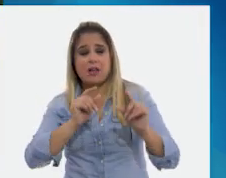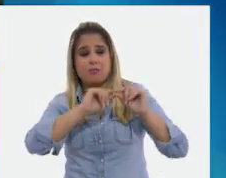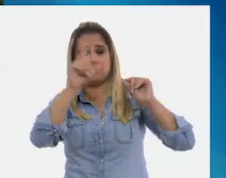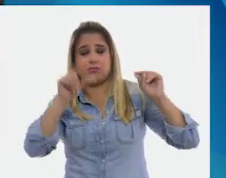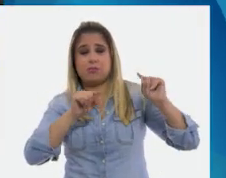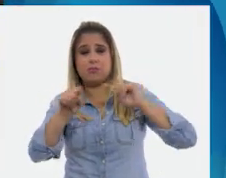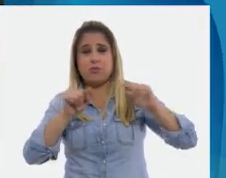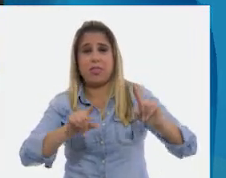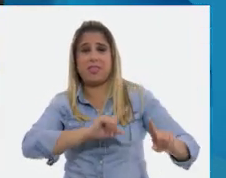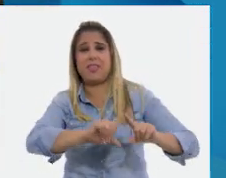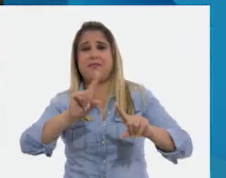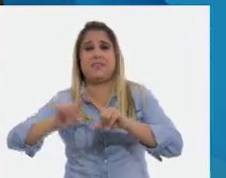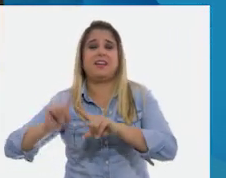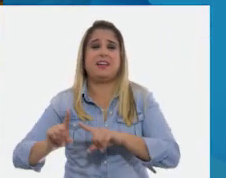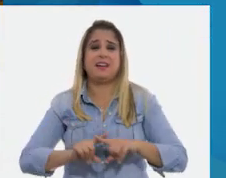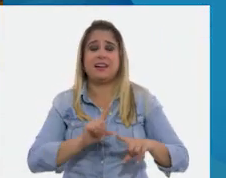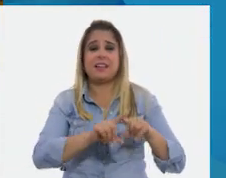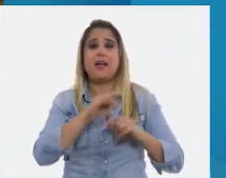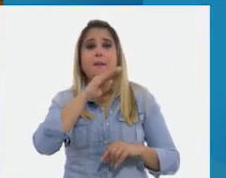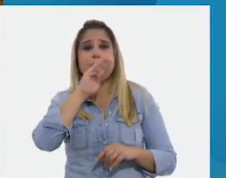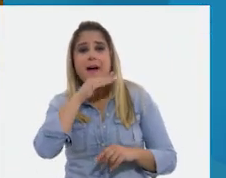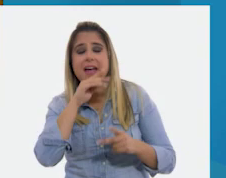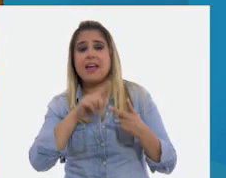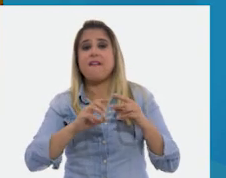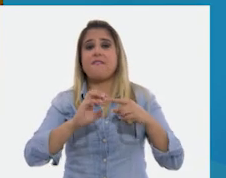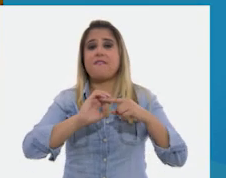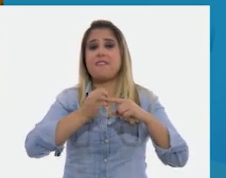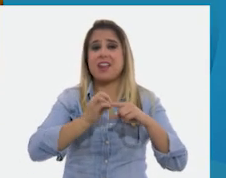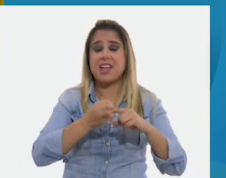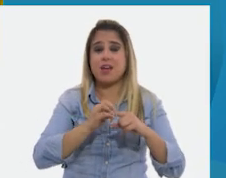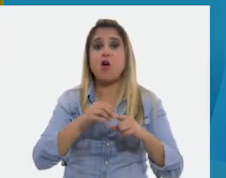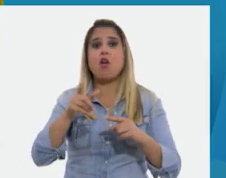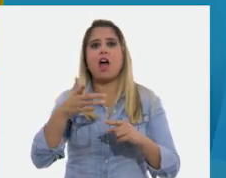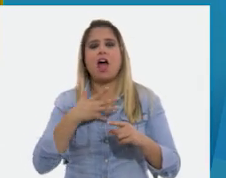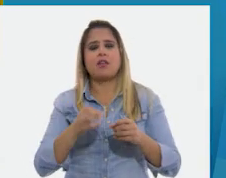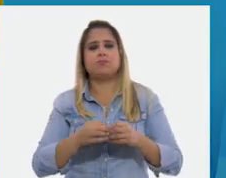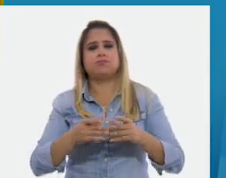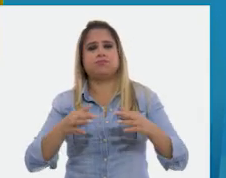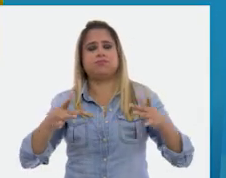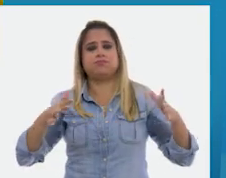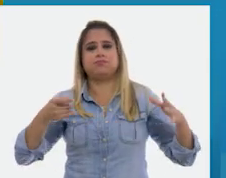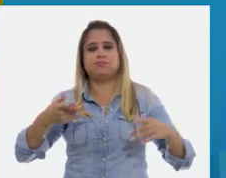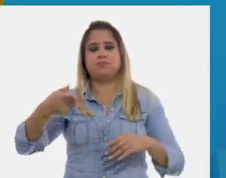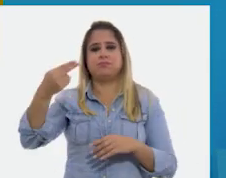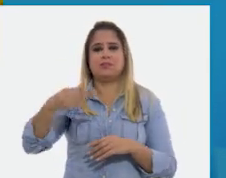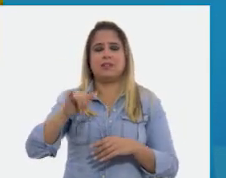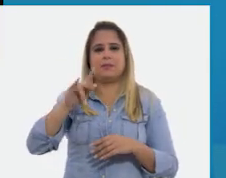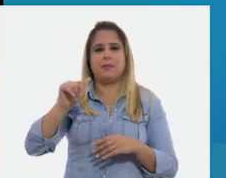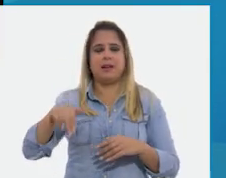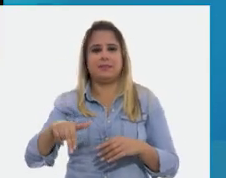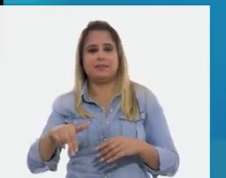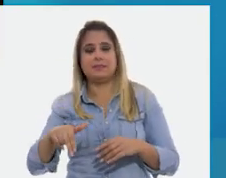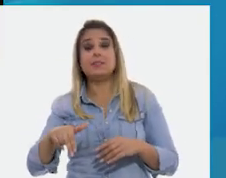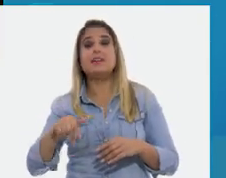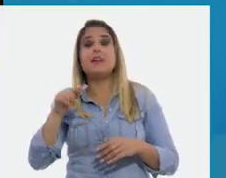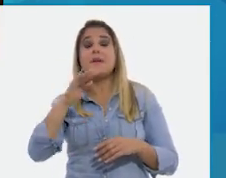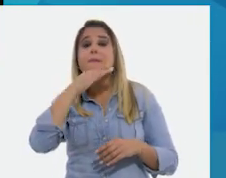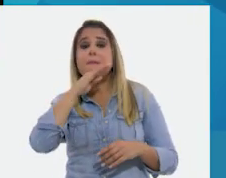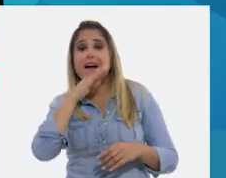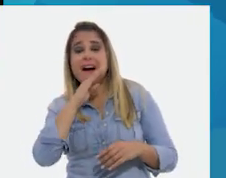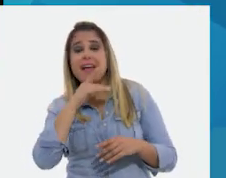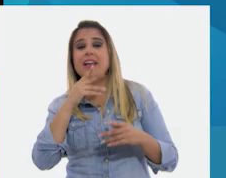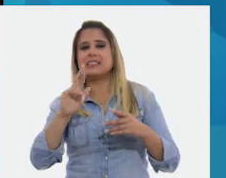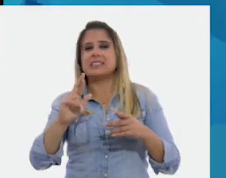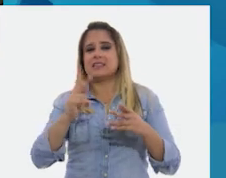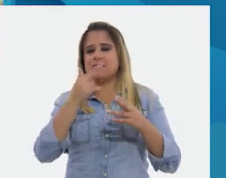regiones agrícolas, acompañando al maíz y al frijol en el agroecosistema que denominamos milpa. El maíz y sus